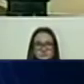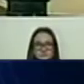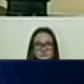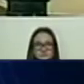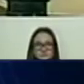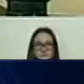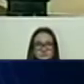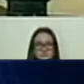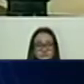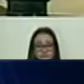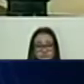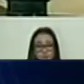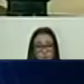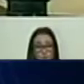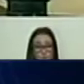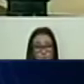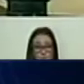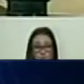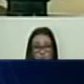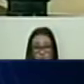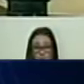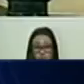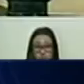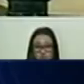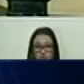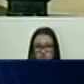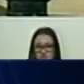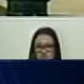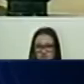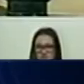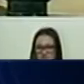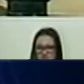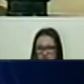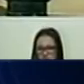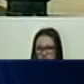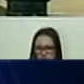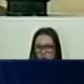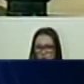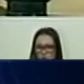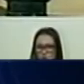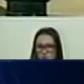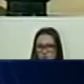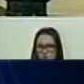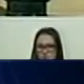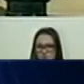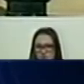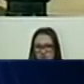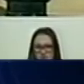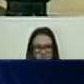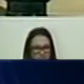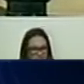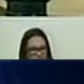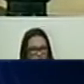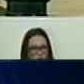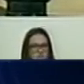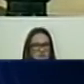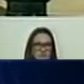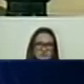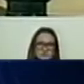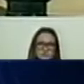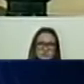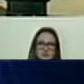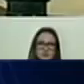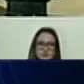del continente significó que se impuso una intolerancia, un racismo ideológico contra Venezuela y la